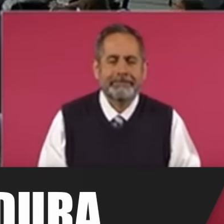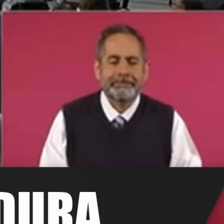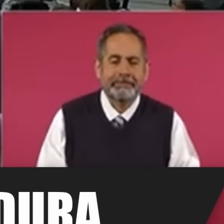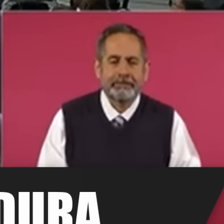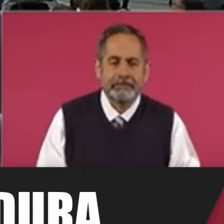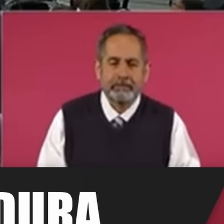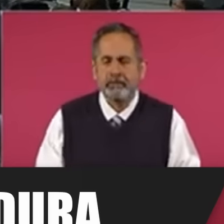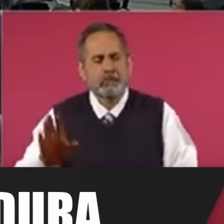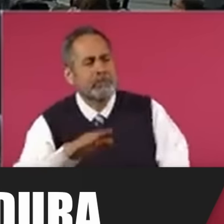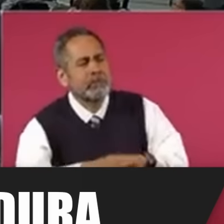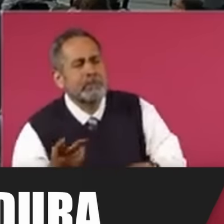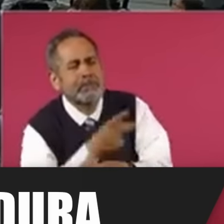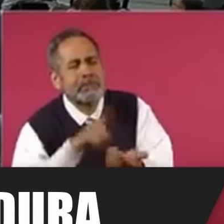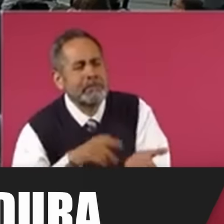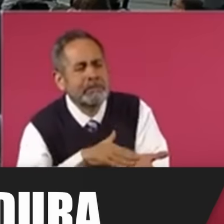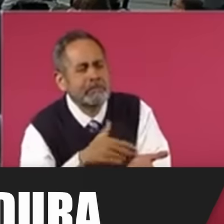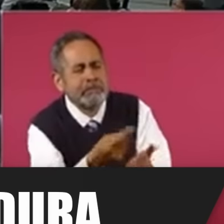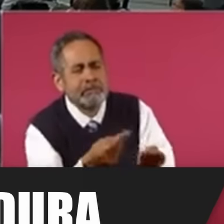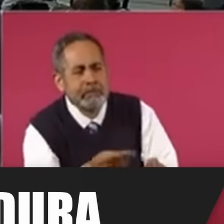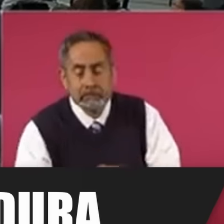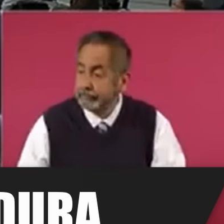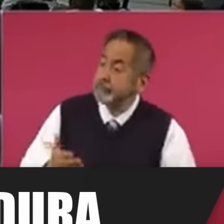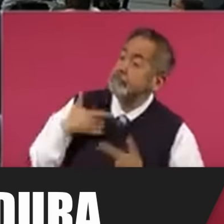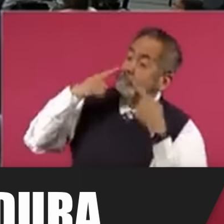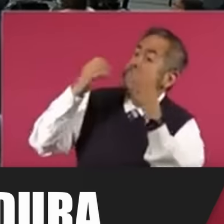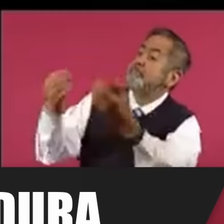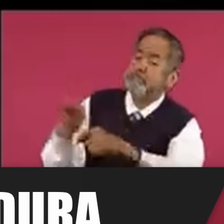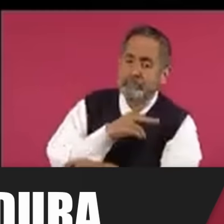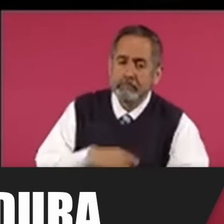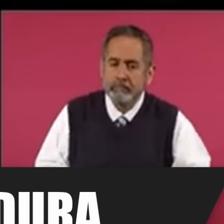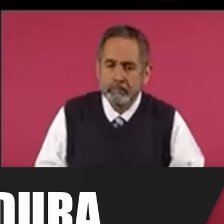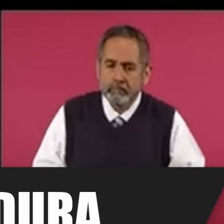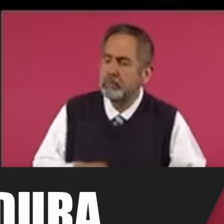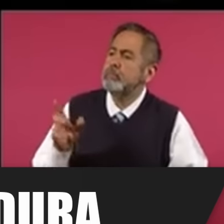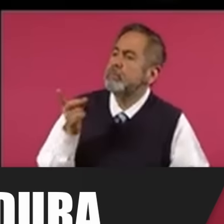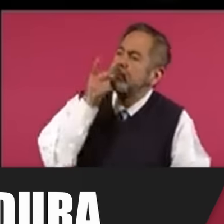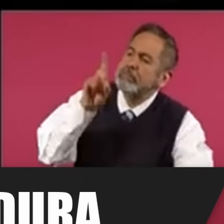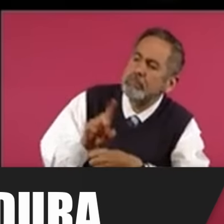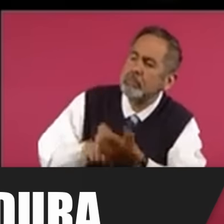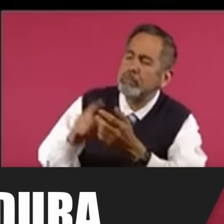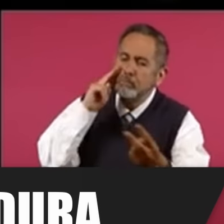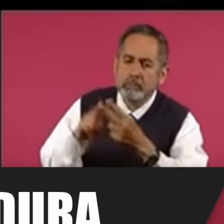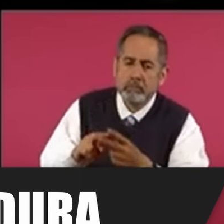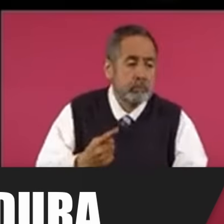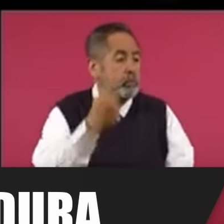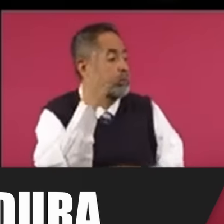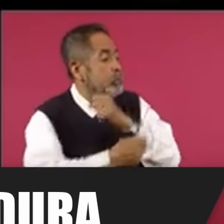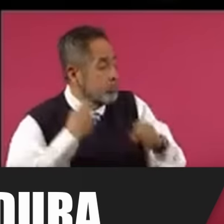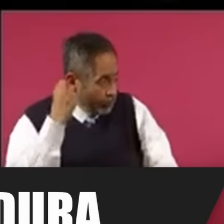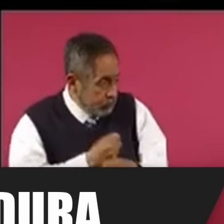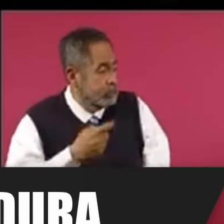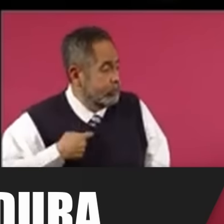¿Qué pasó con mis papeles, señor Navarro? ¿Qué pasó, Rafaelito? ¿Qué pasó? Pues, ¿cuánto te dije que vinieras? Hace un año. ¿Hace un